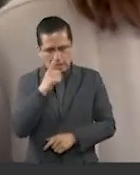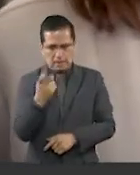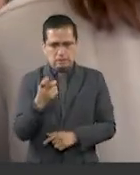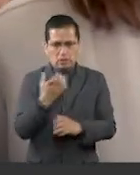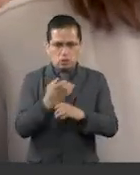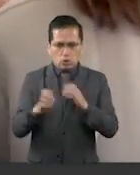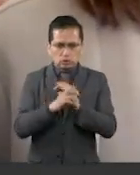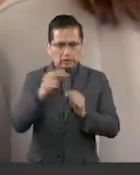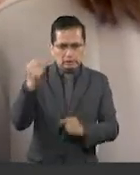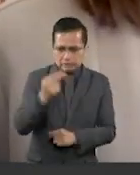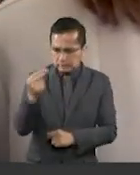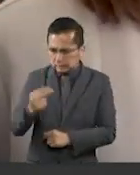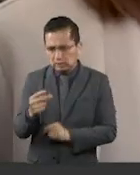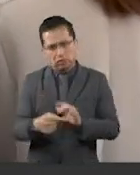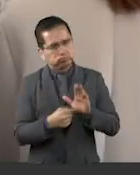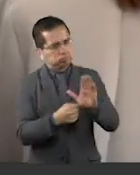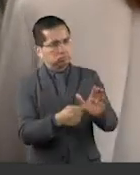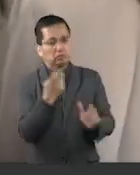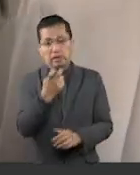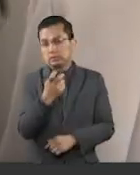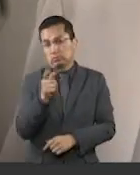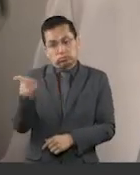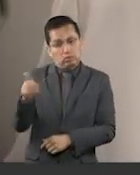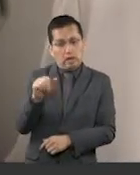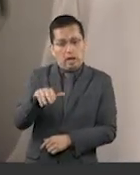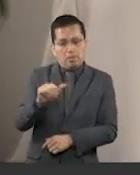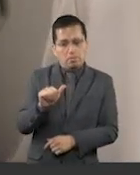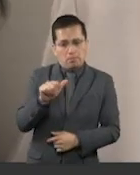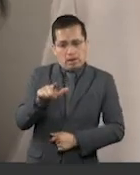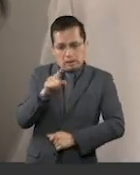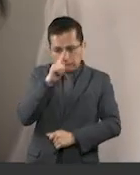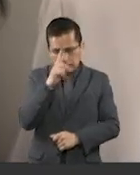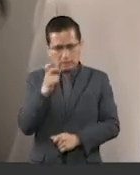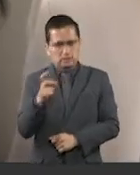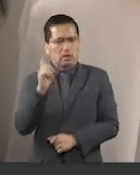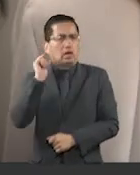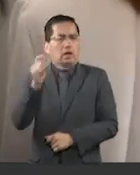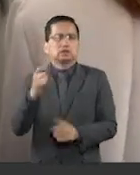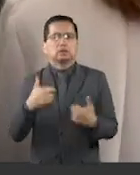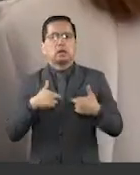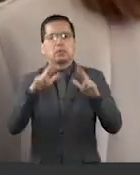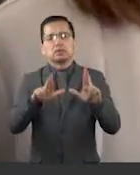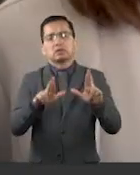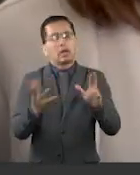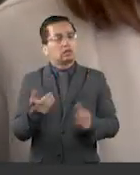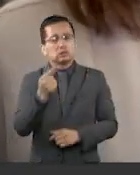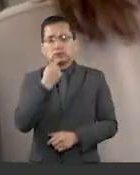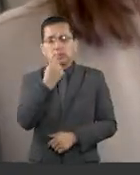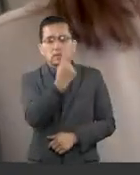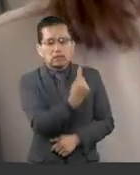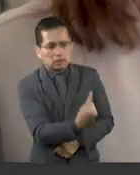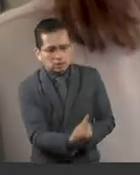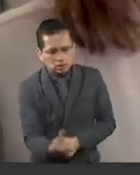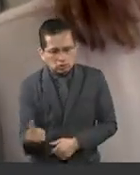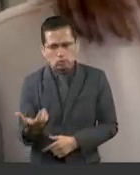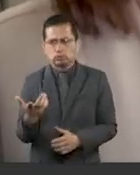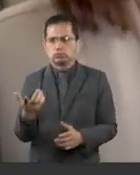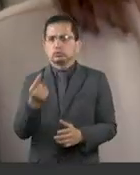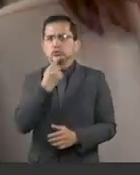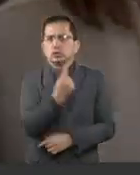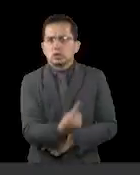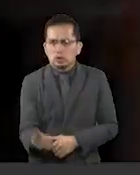está representando Amal. Amal representa a la niñez en ese sentido, a la niñez refugiada, a la